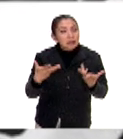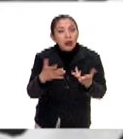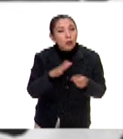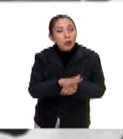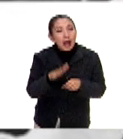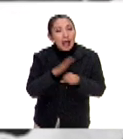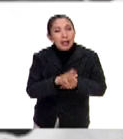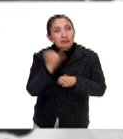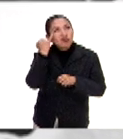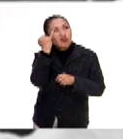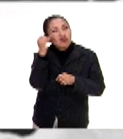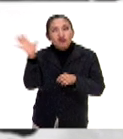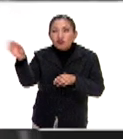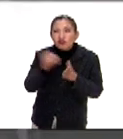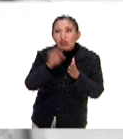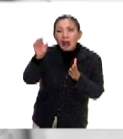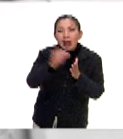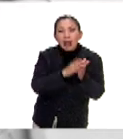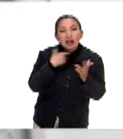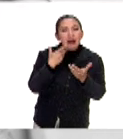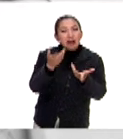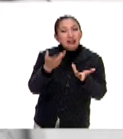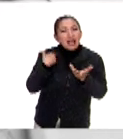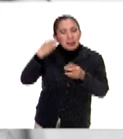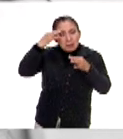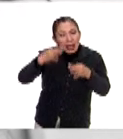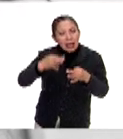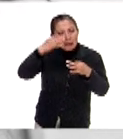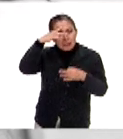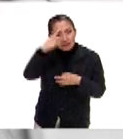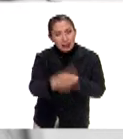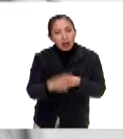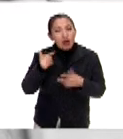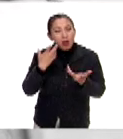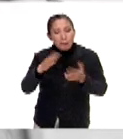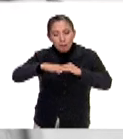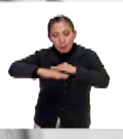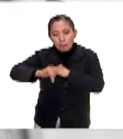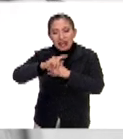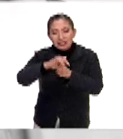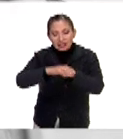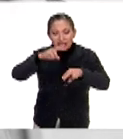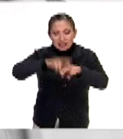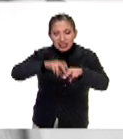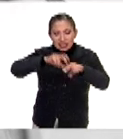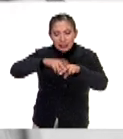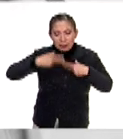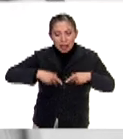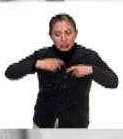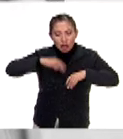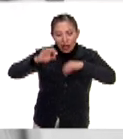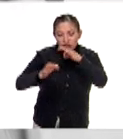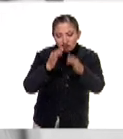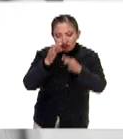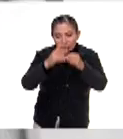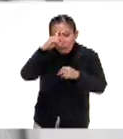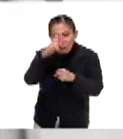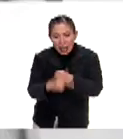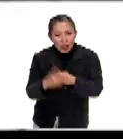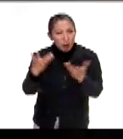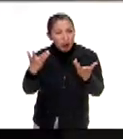fue recurrir, por ejemplo, pues a los vocabularios de lo nacional, con petates, con sillas hechas por artesanos mexicanos,